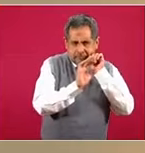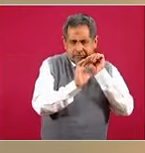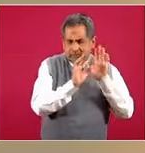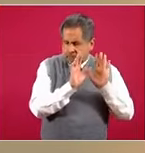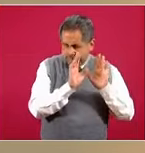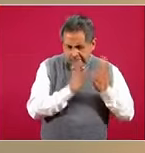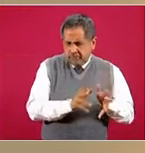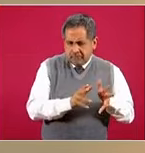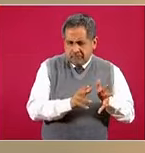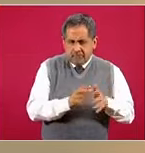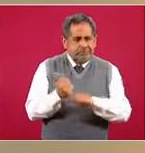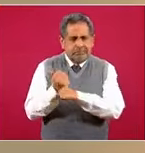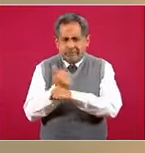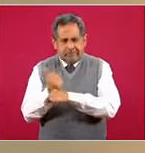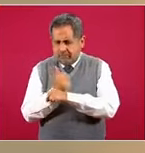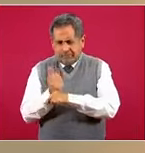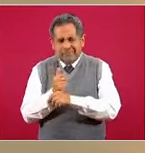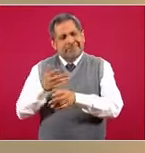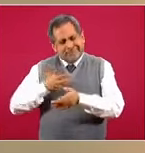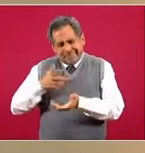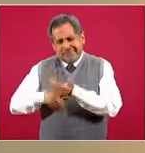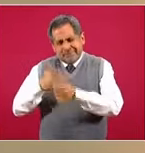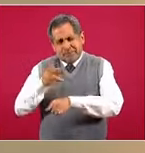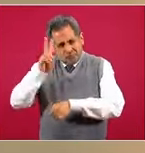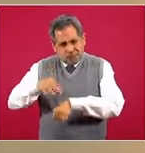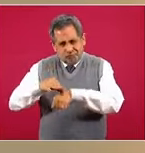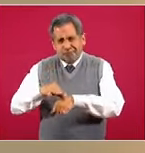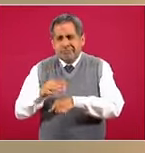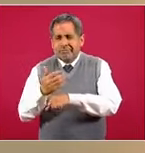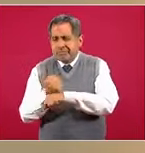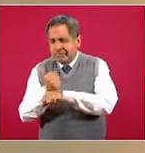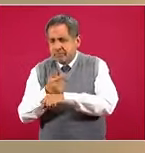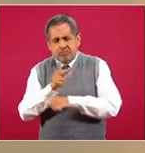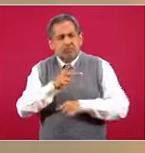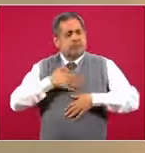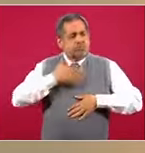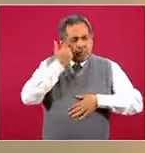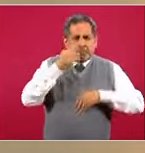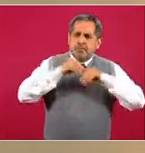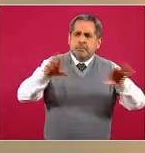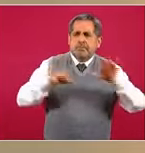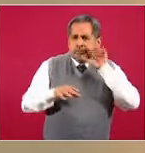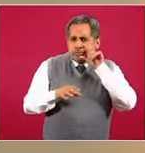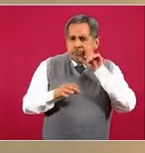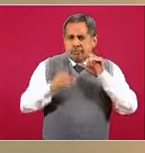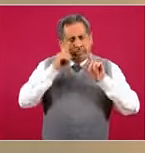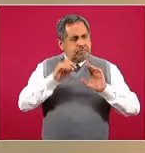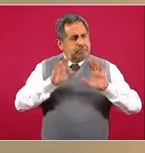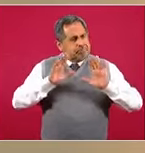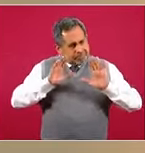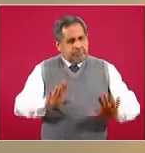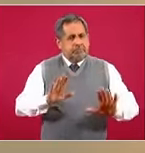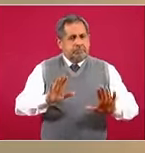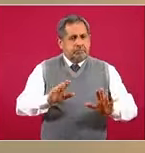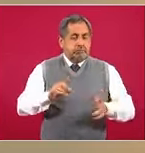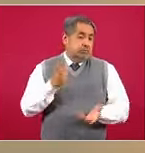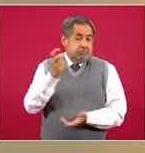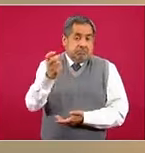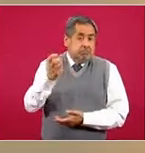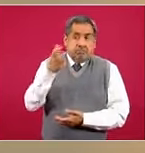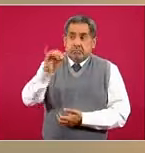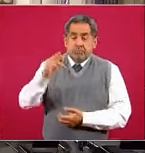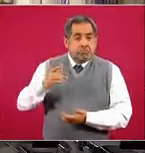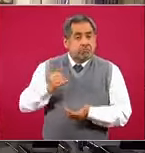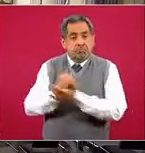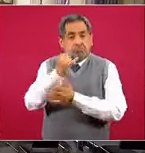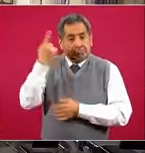para continuar la mitigación y entonces hacemos el cambio. Eso lo puede hacer la autoridad sanitaria local, eso lo ha hecho